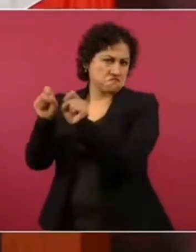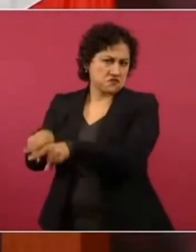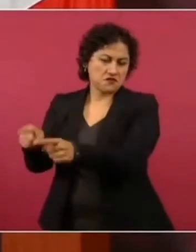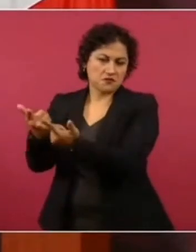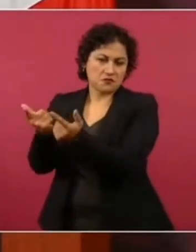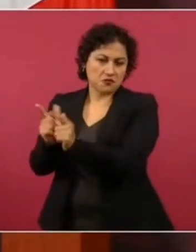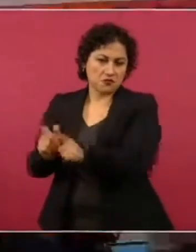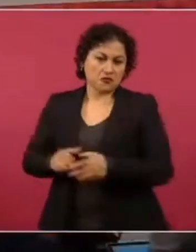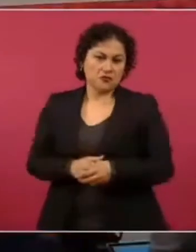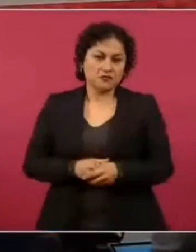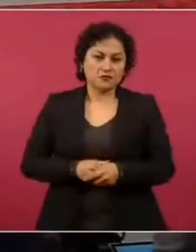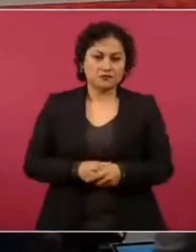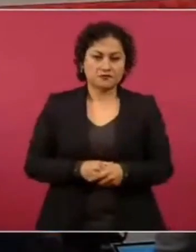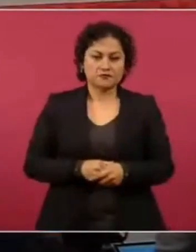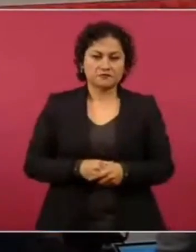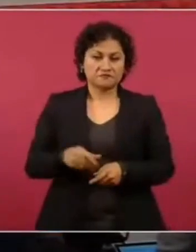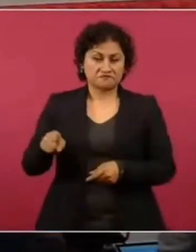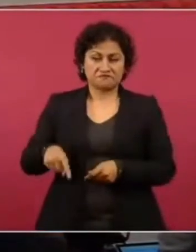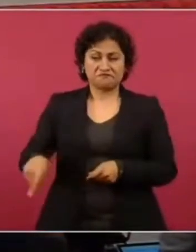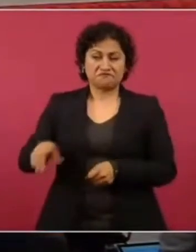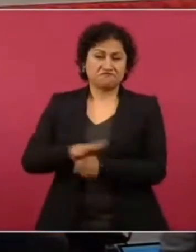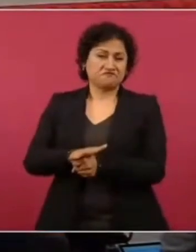Está lleno.